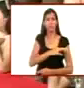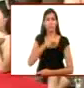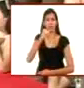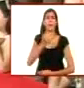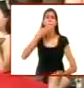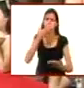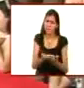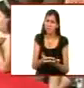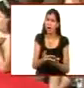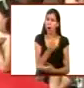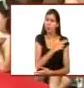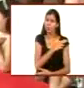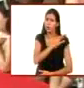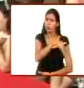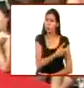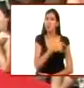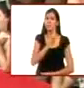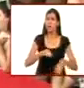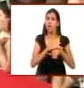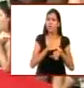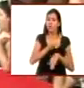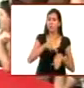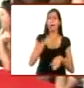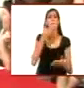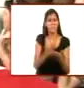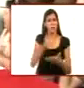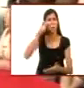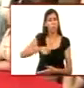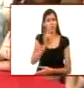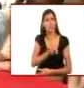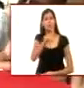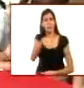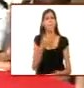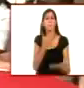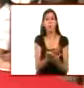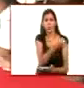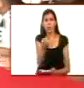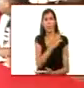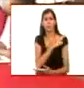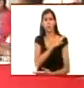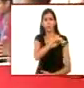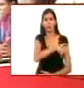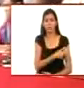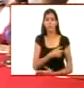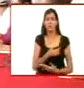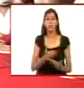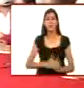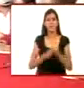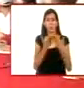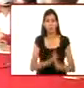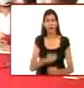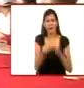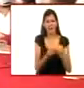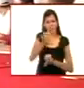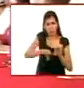le exige a esta autoridad también del gobierno nacional, le exige al pueblo venezolano, le exige a usted, autoridad y pseudodirigencia estudiantil, que se haga una